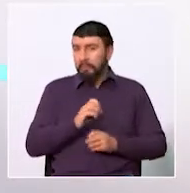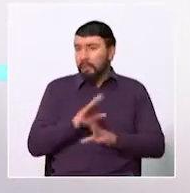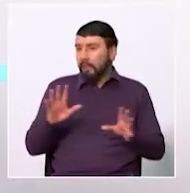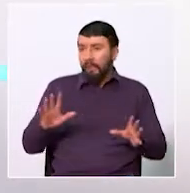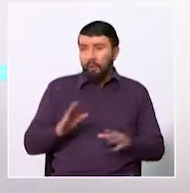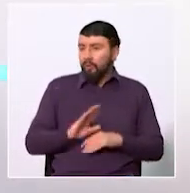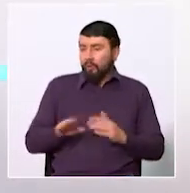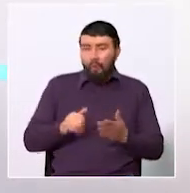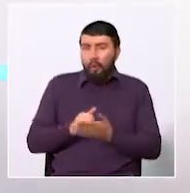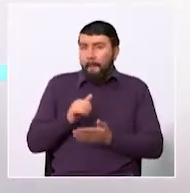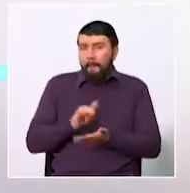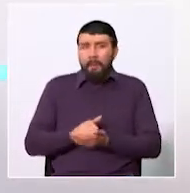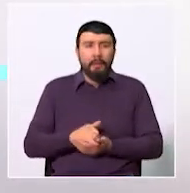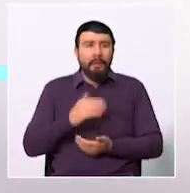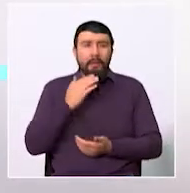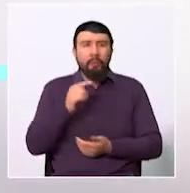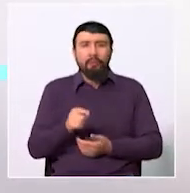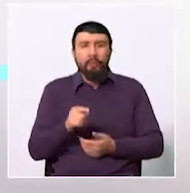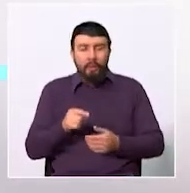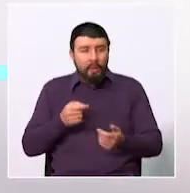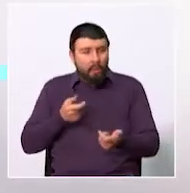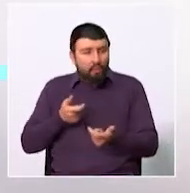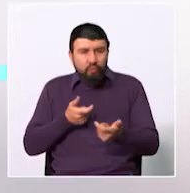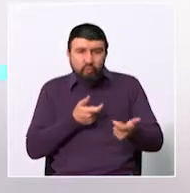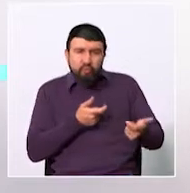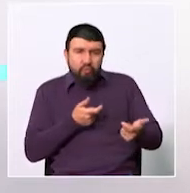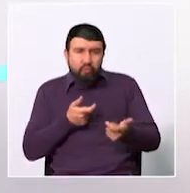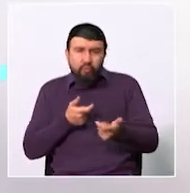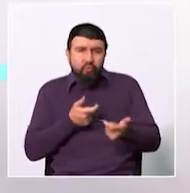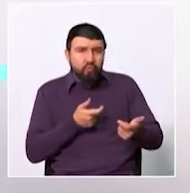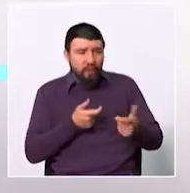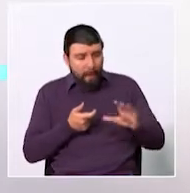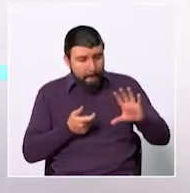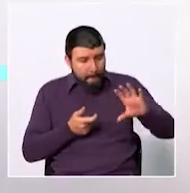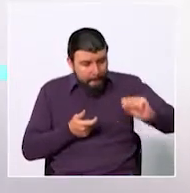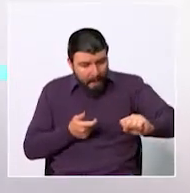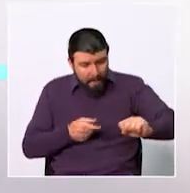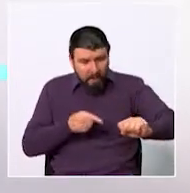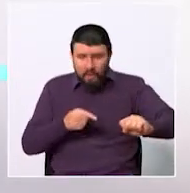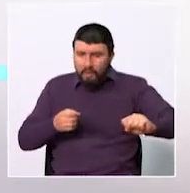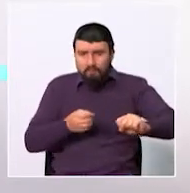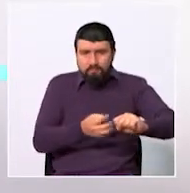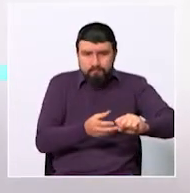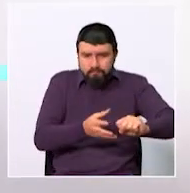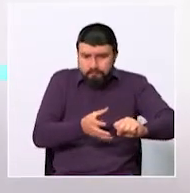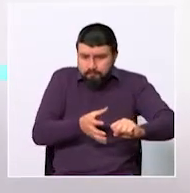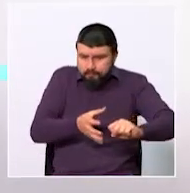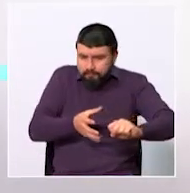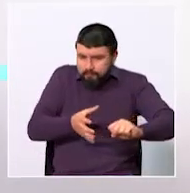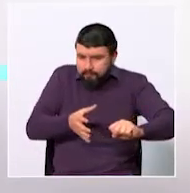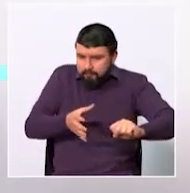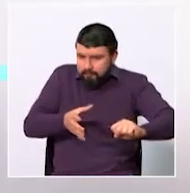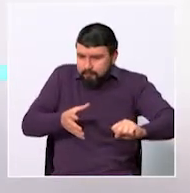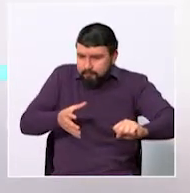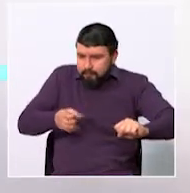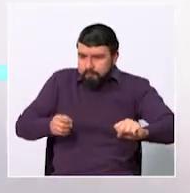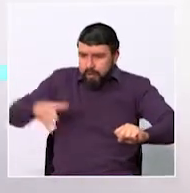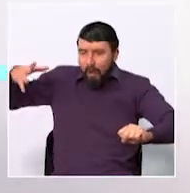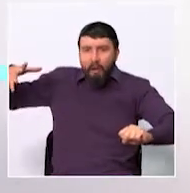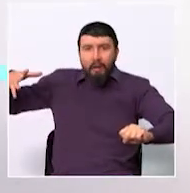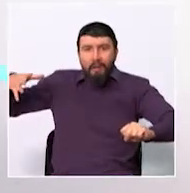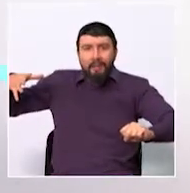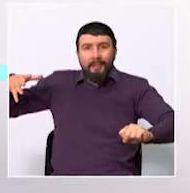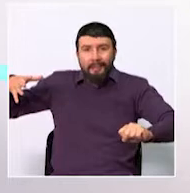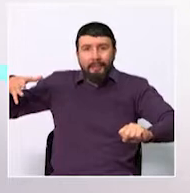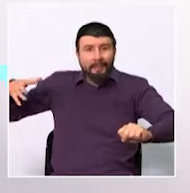tienen aquí una manguera y la aprietan acá y la manguera se puede reventar en cualquier parte pero se destruye el intestino en alguna